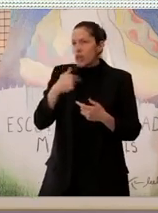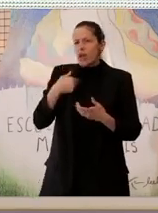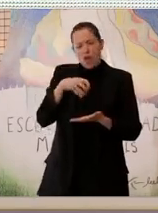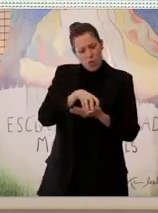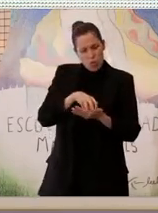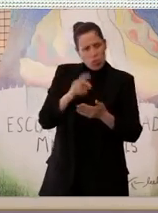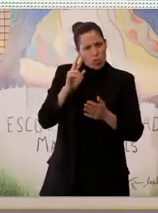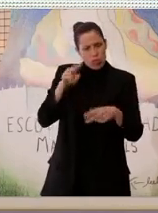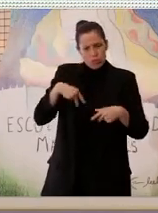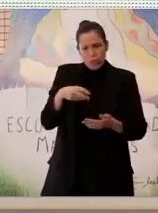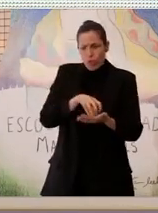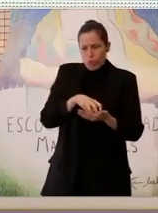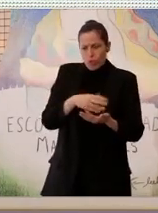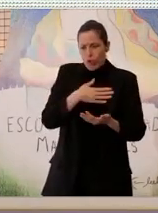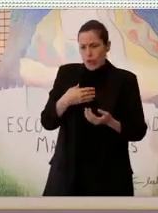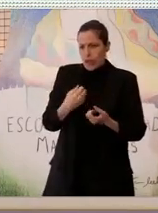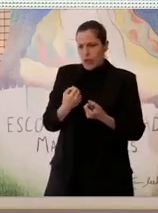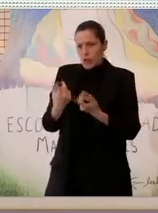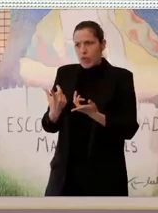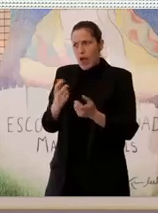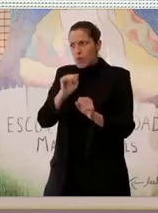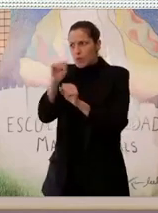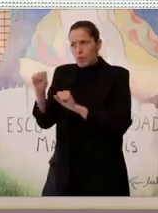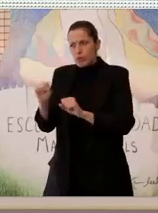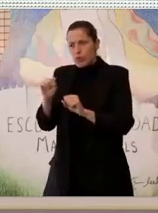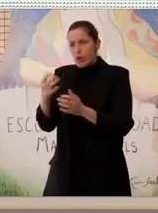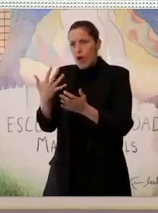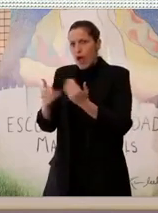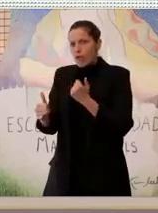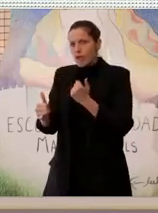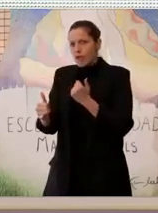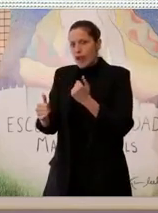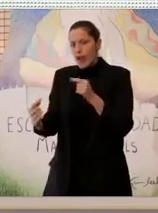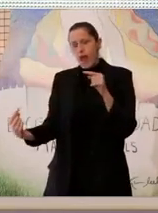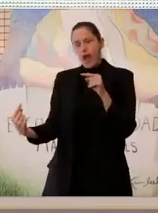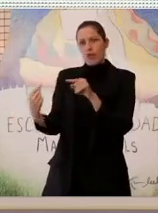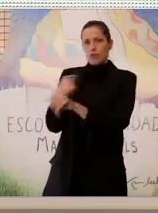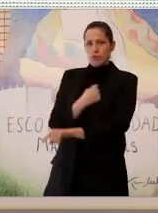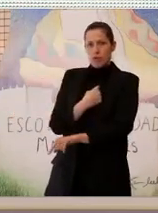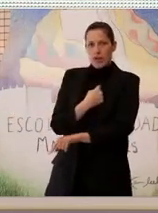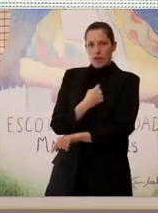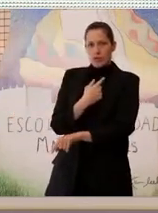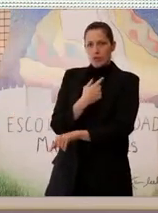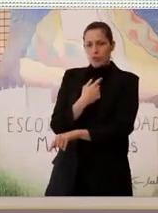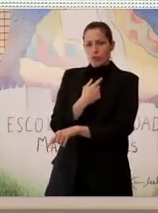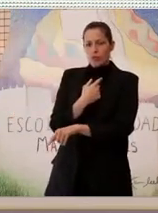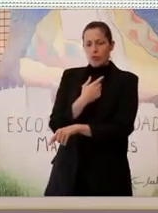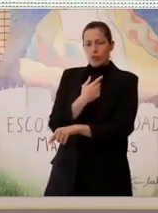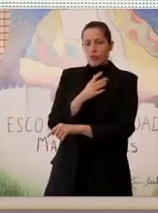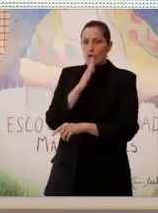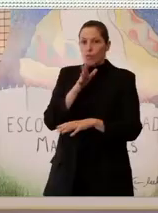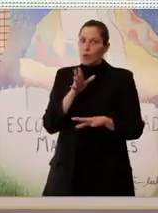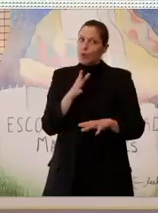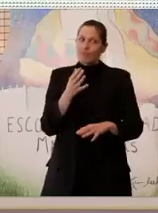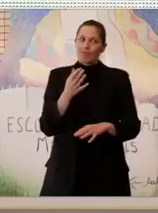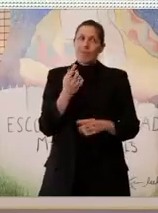las estamos desprotegiendo, o sea, me genera estas órdenes de alejamiento en contra del criterio de ellas, o asumir eso que también se habla muchas veces,